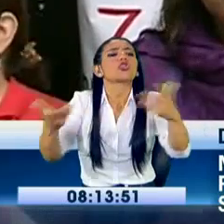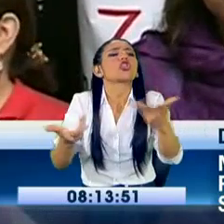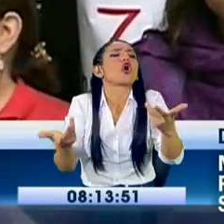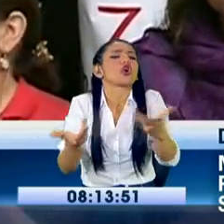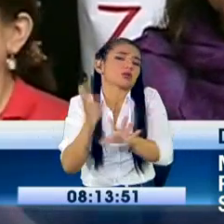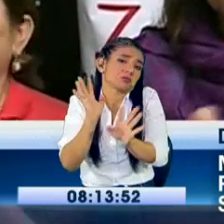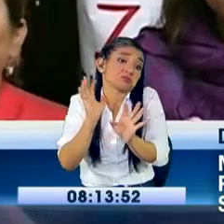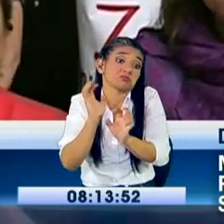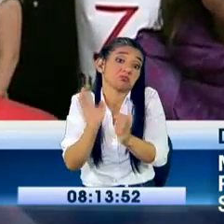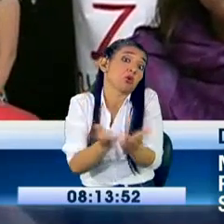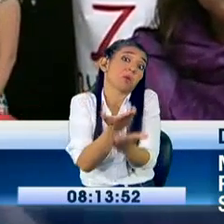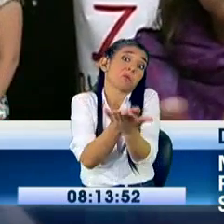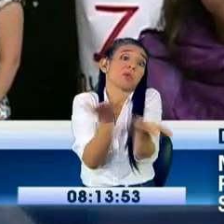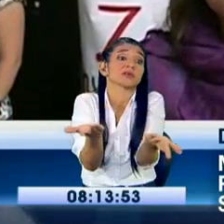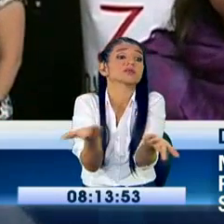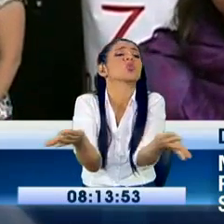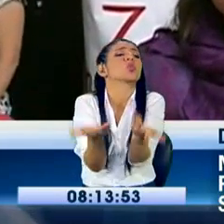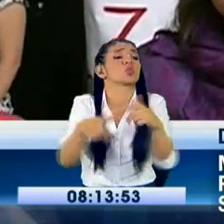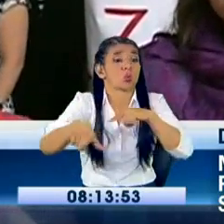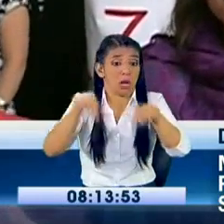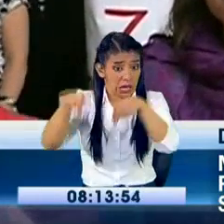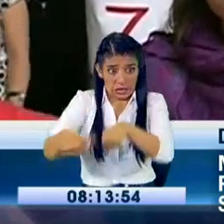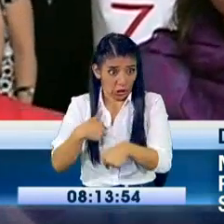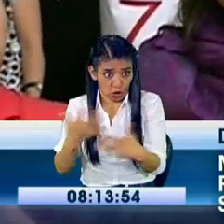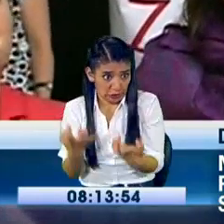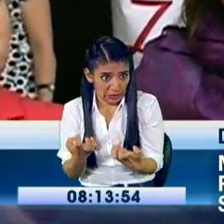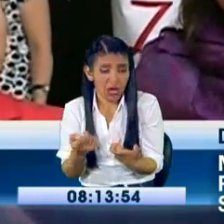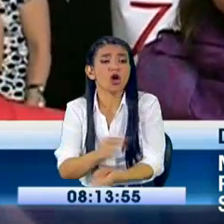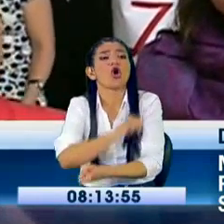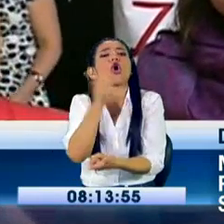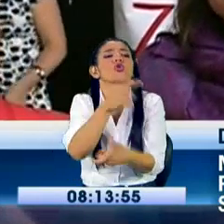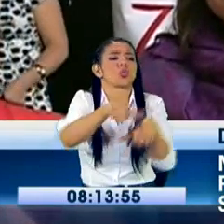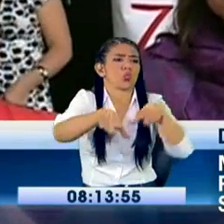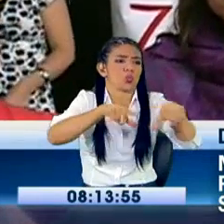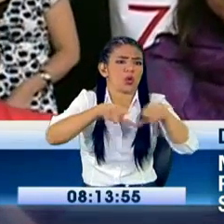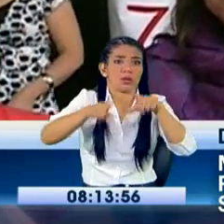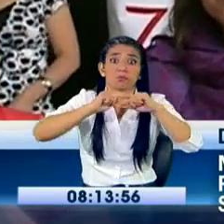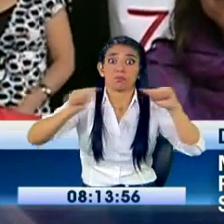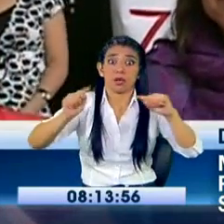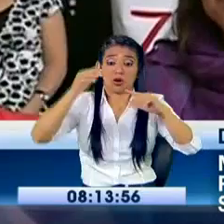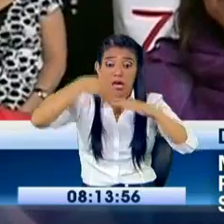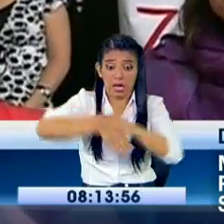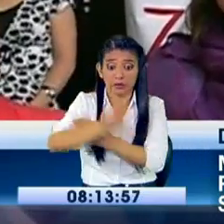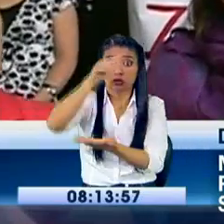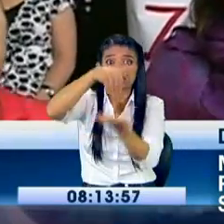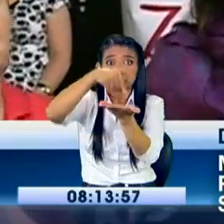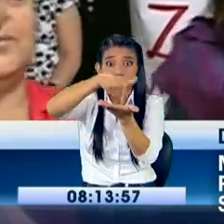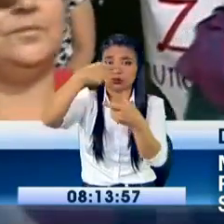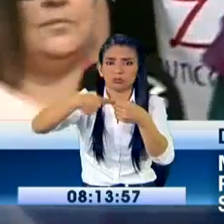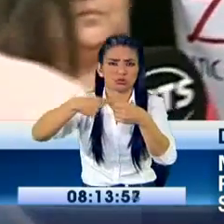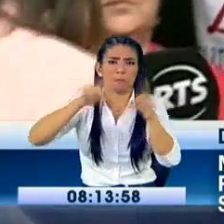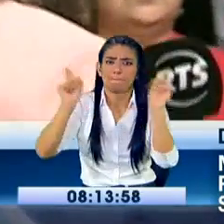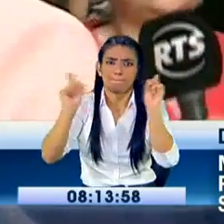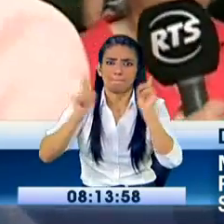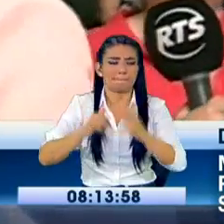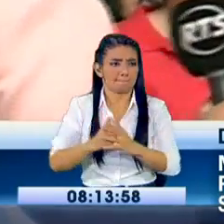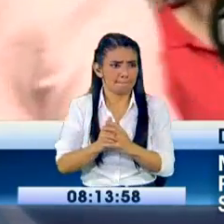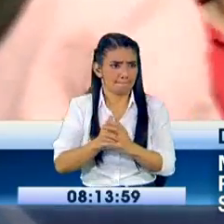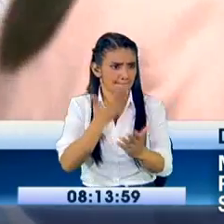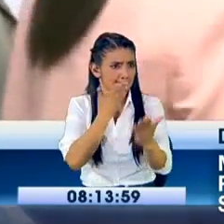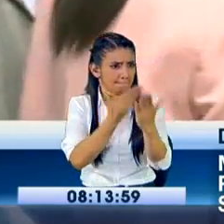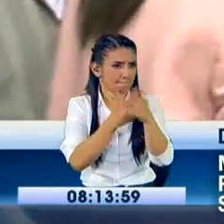a nuestra comodidad. Hemos limpiado la delincuencia, uniéndonos la familia, uniéndonos el barrio. Los locales comerciales son